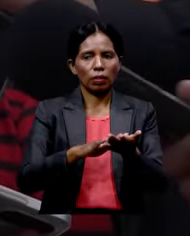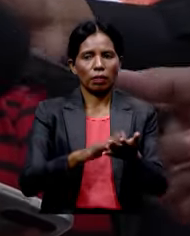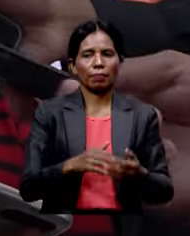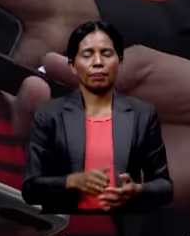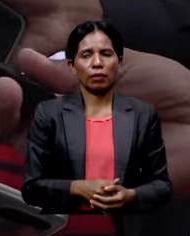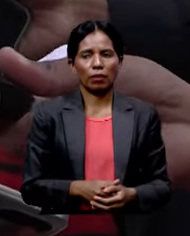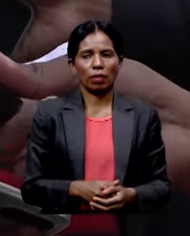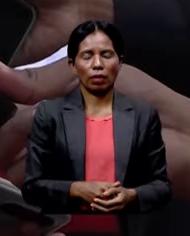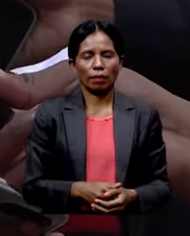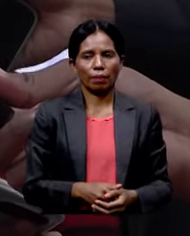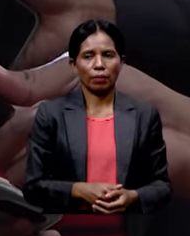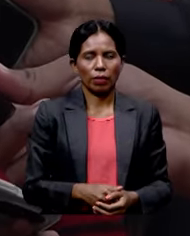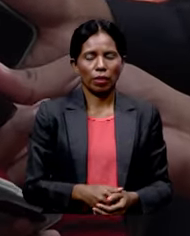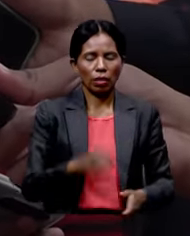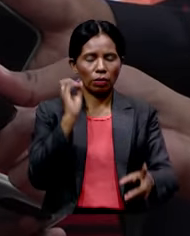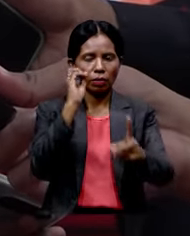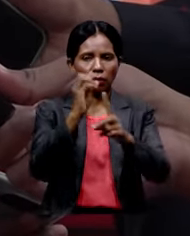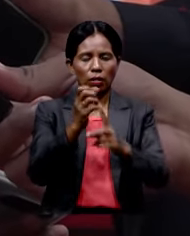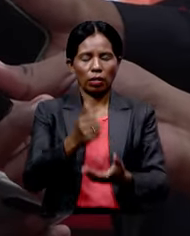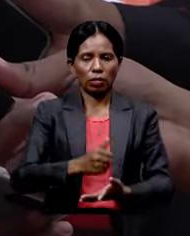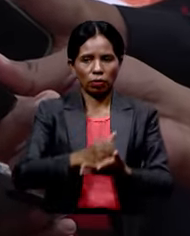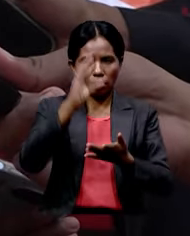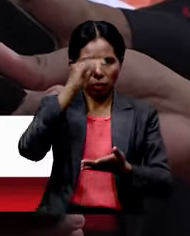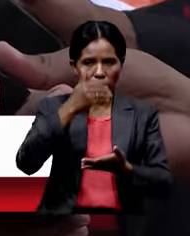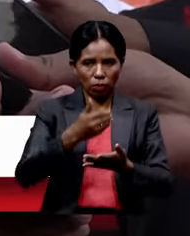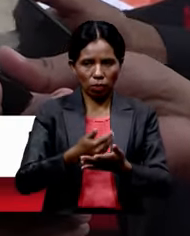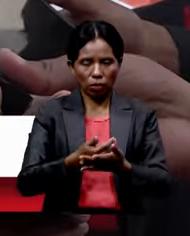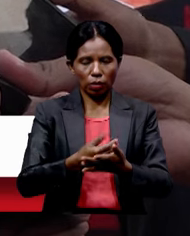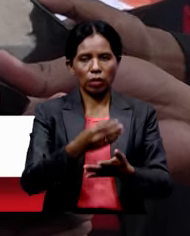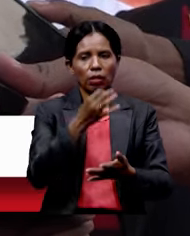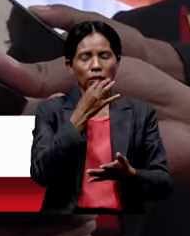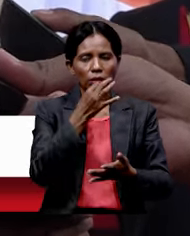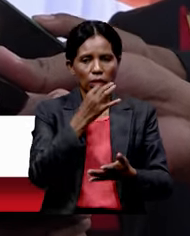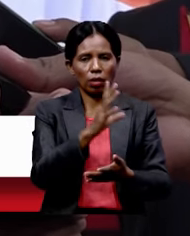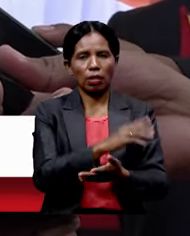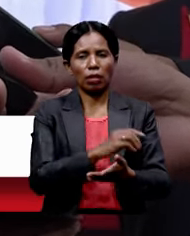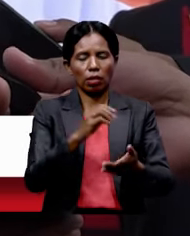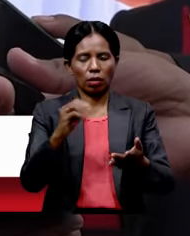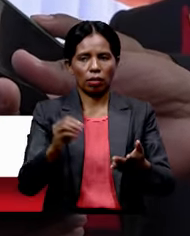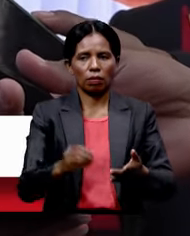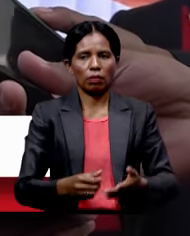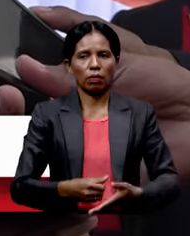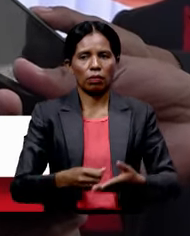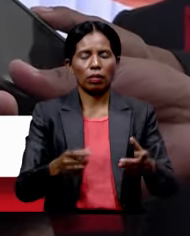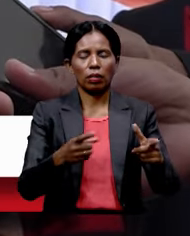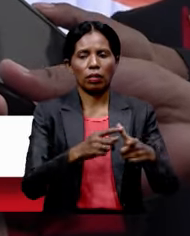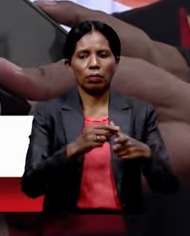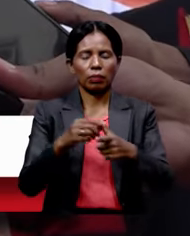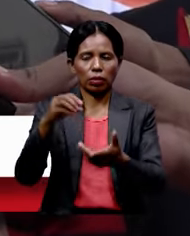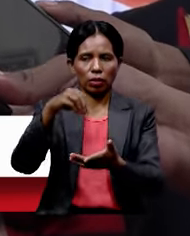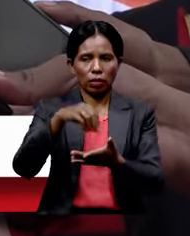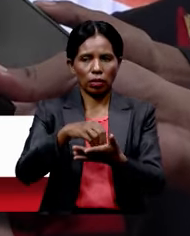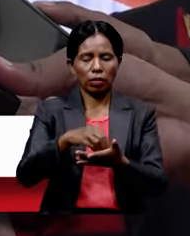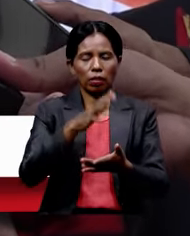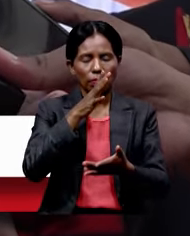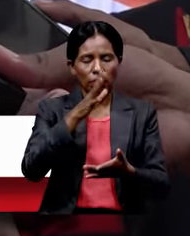nia nia objetivo ne para tu apoya be apoya ha buat sir be liu ba investimento ba ina